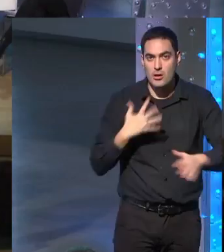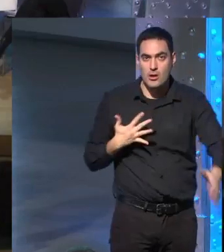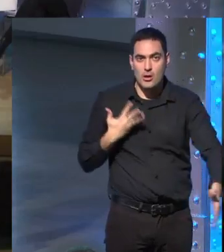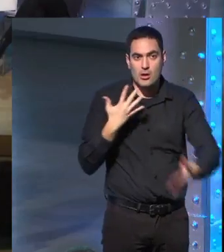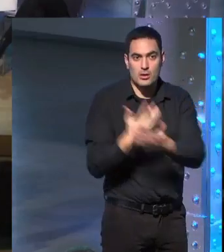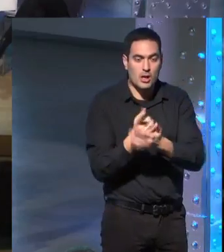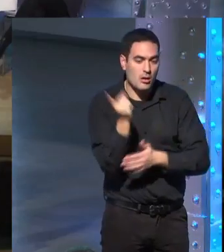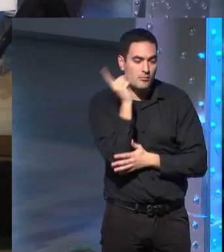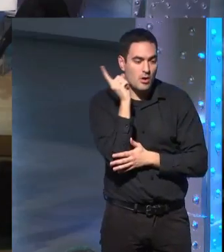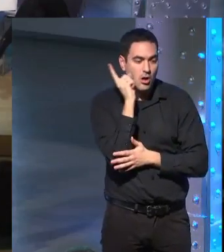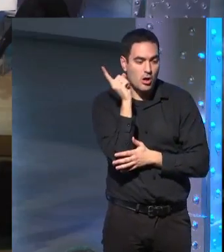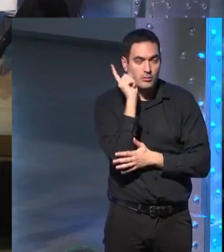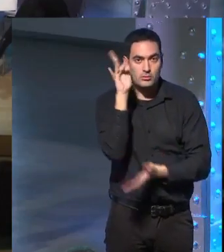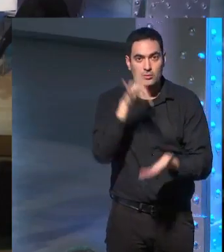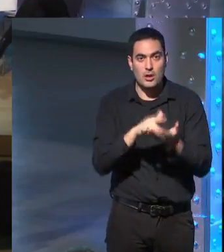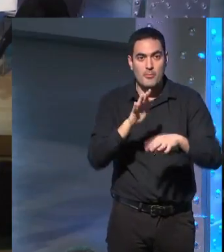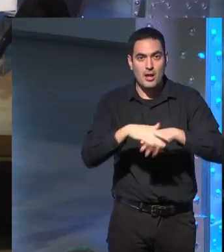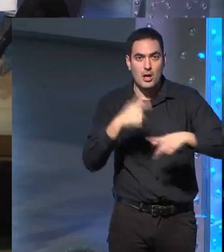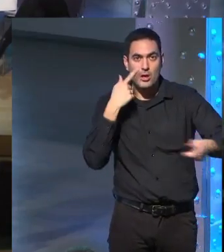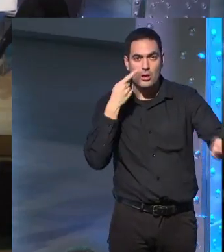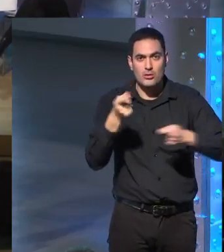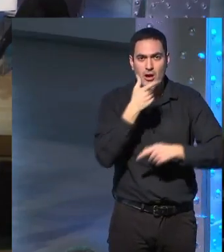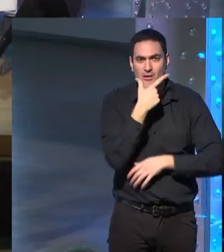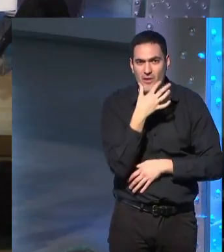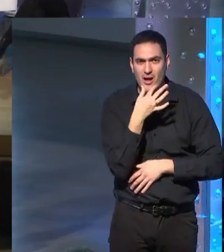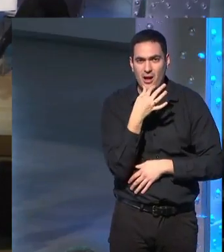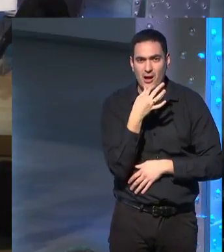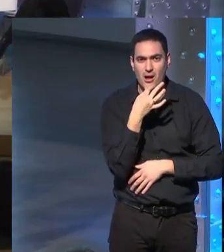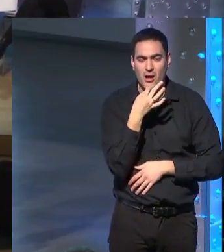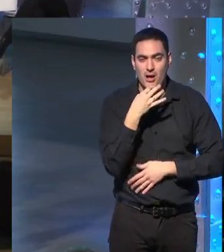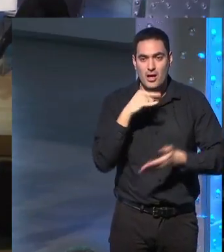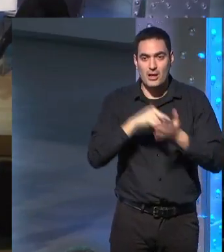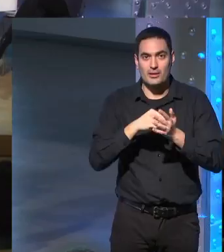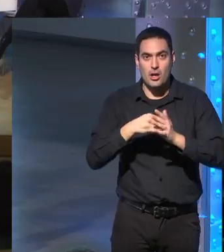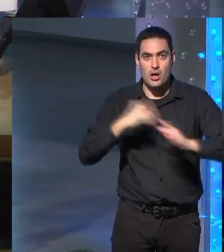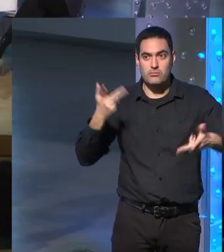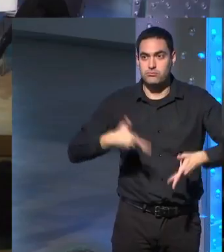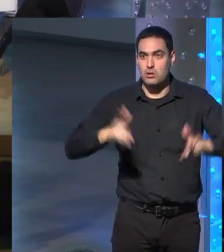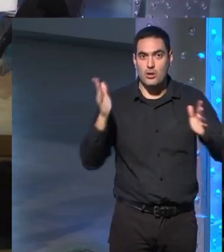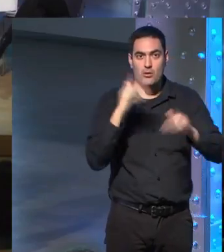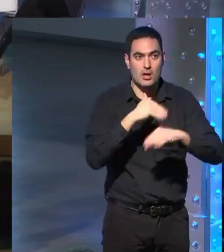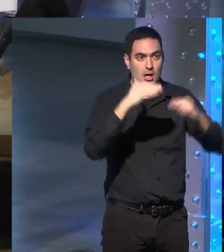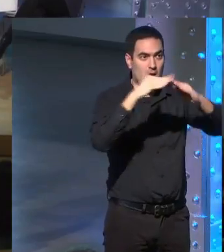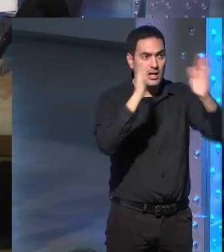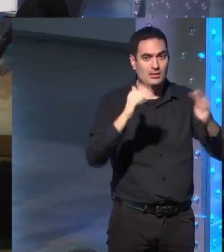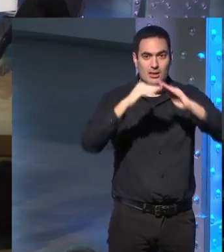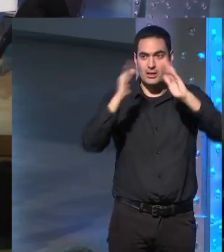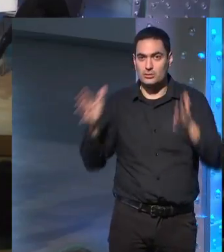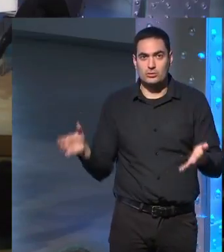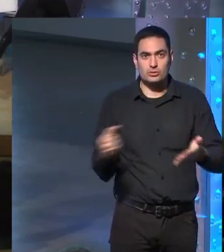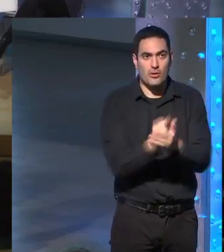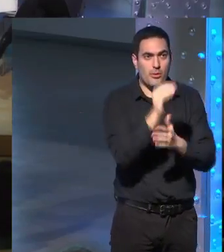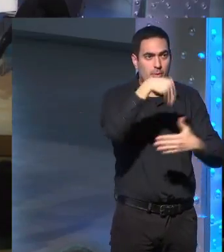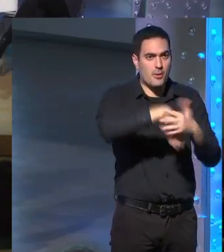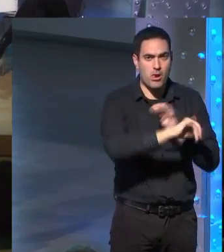llegado los dispositivos móviles, porque realmente era muy fácil controlarlo, porque la tecnología no estaba democratizada, ¿no? No estaba en todas las casas, no, era muy